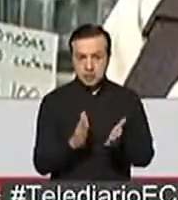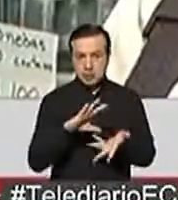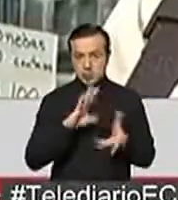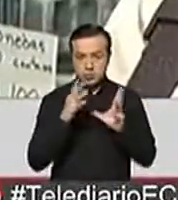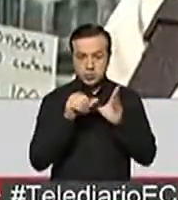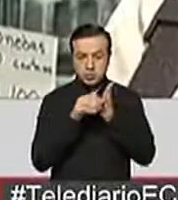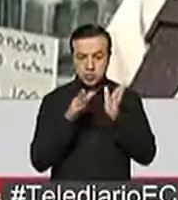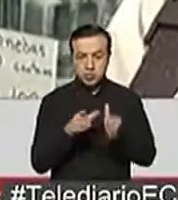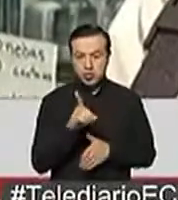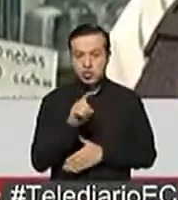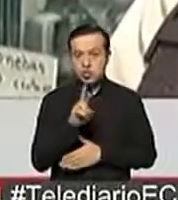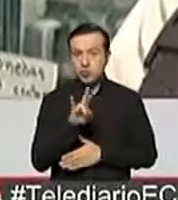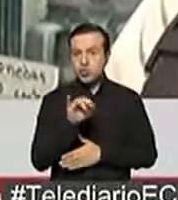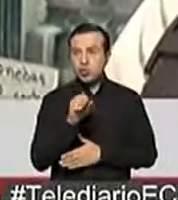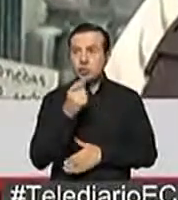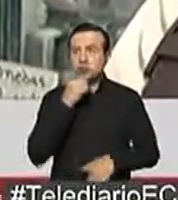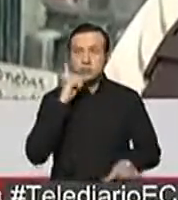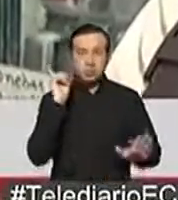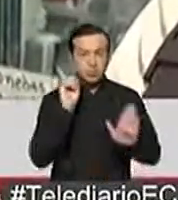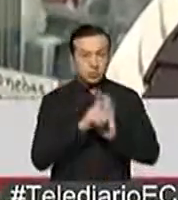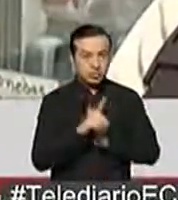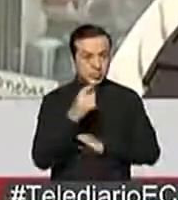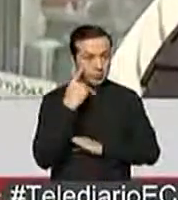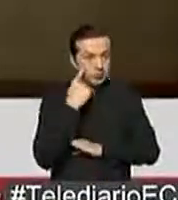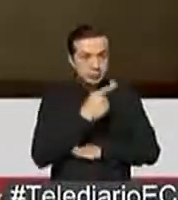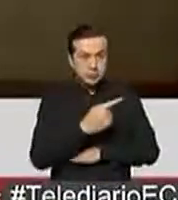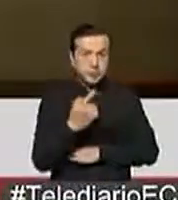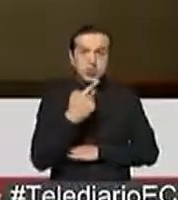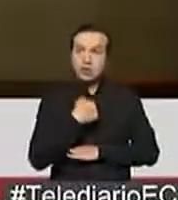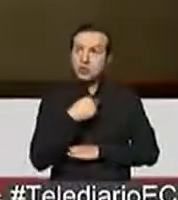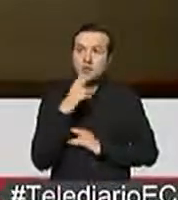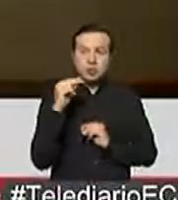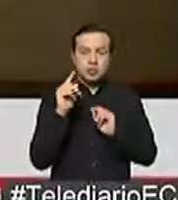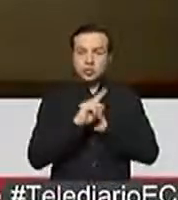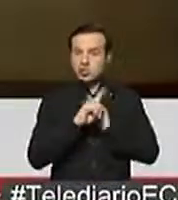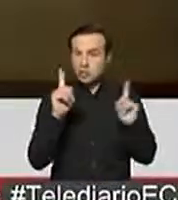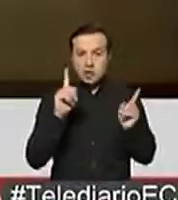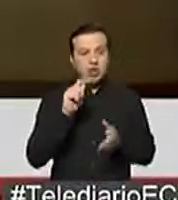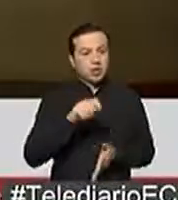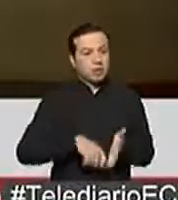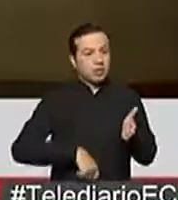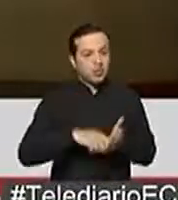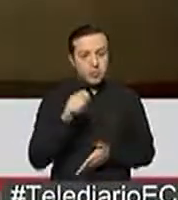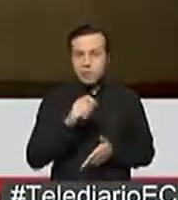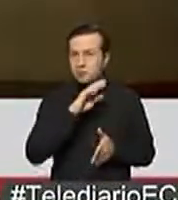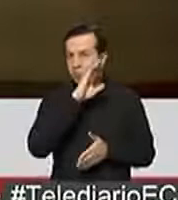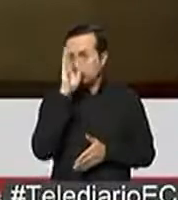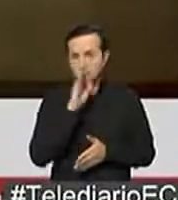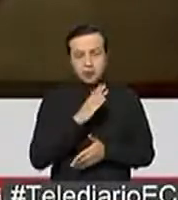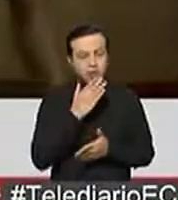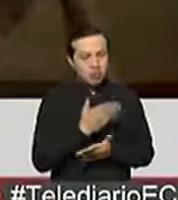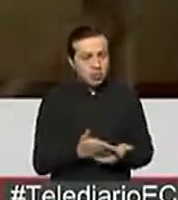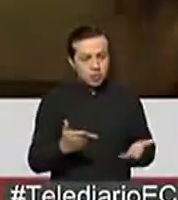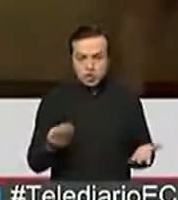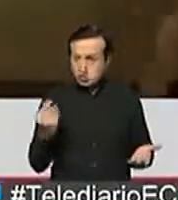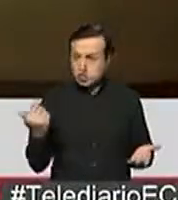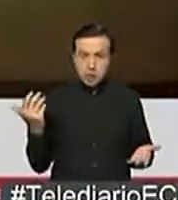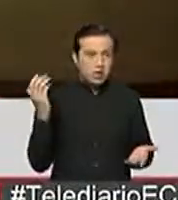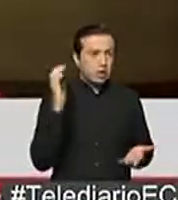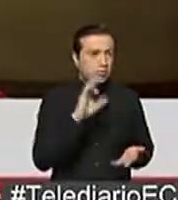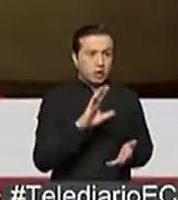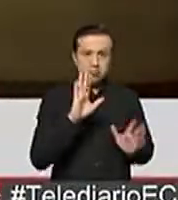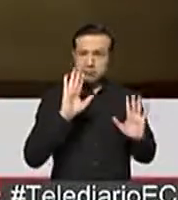Doris Solís, se refirió a la denuncia que la involucra. Yo no he autorizado, digamos, dar bienes de ninguna